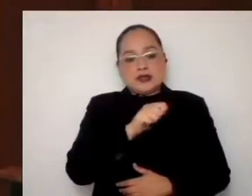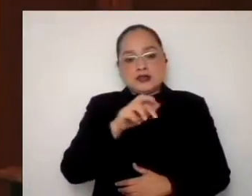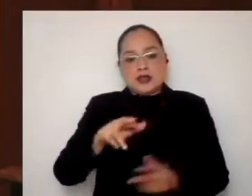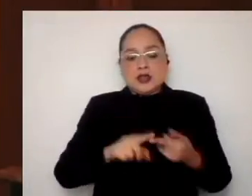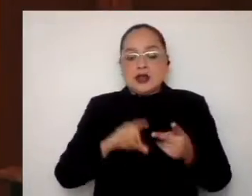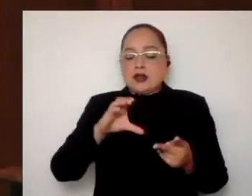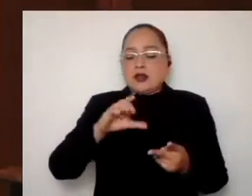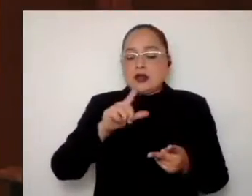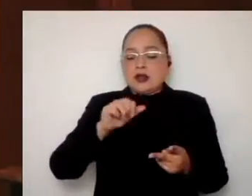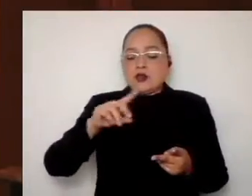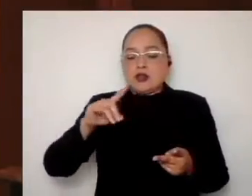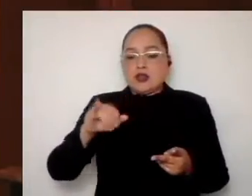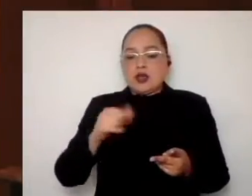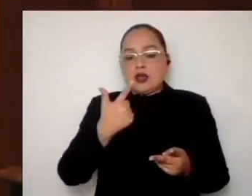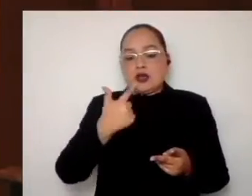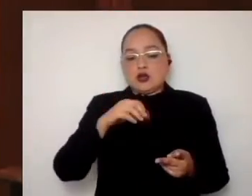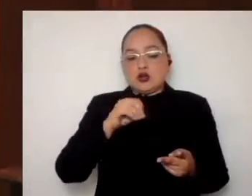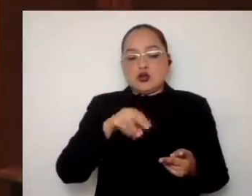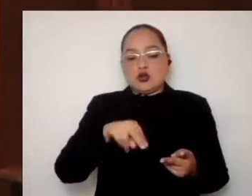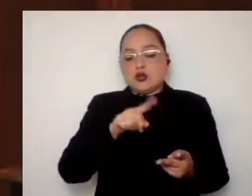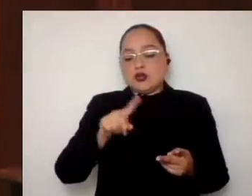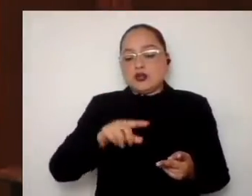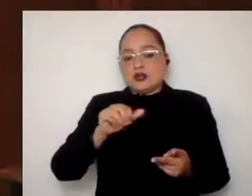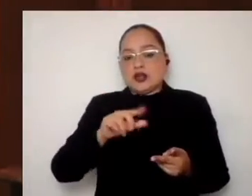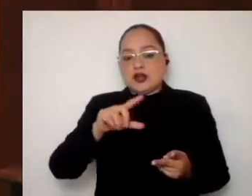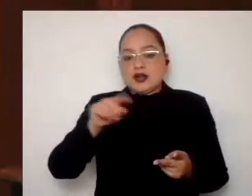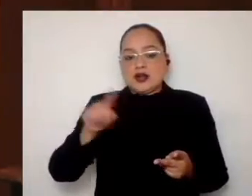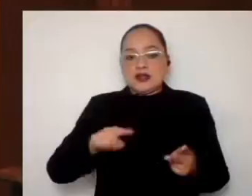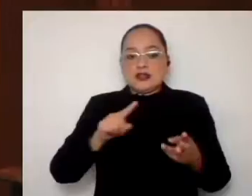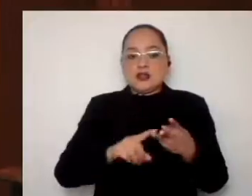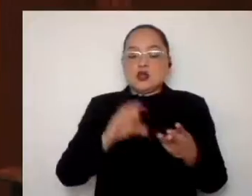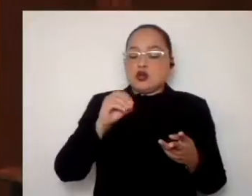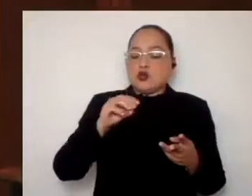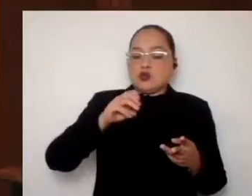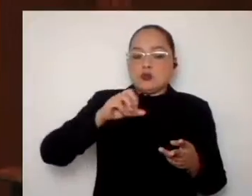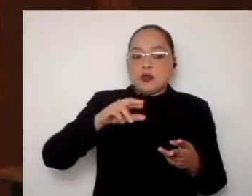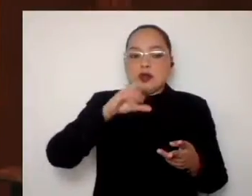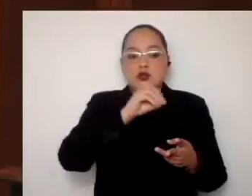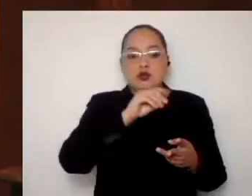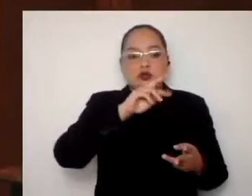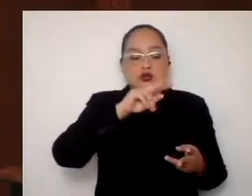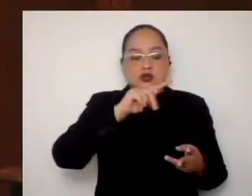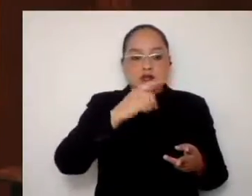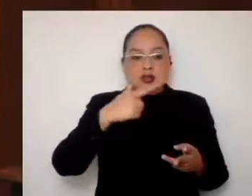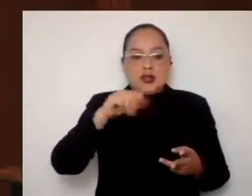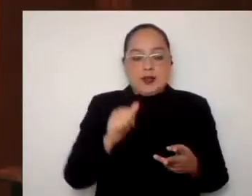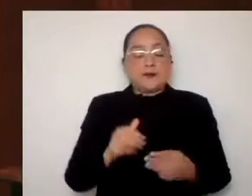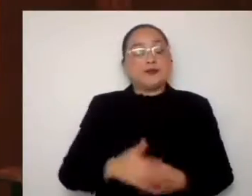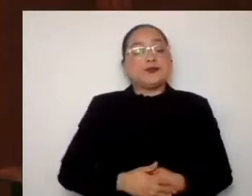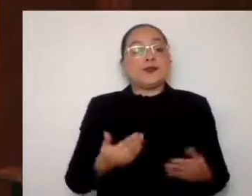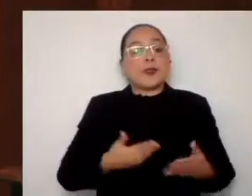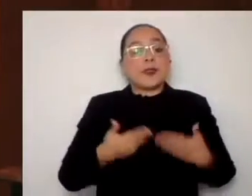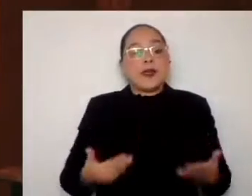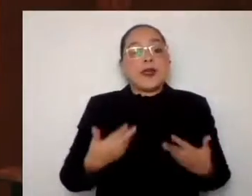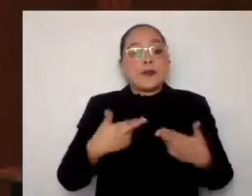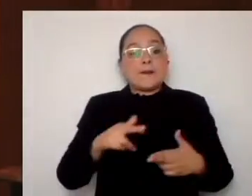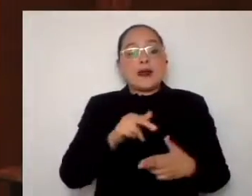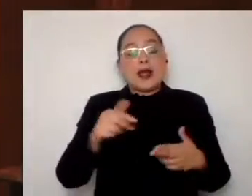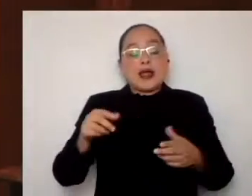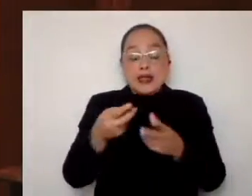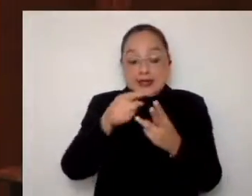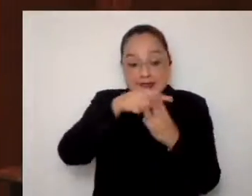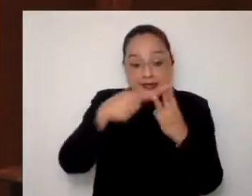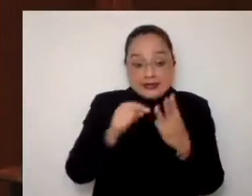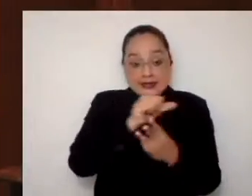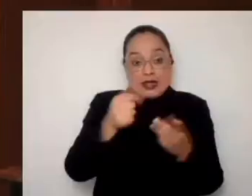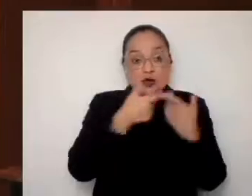González Cerón y el diputado Omar Ortega Álvarez, en nombre del Grupo Parlamentario del Partido de la Revolución Democrática.